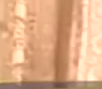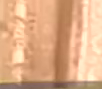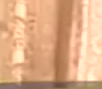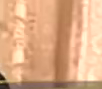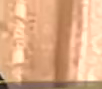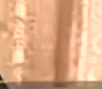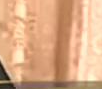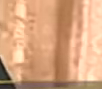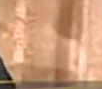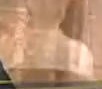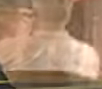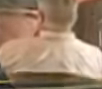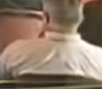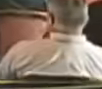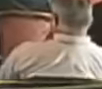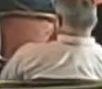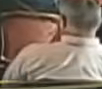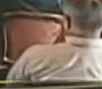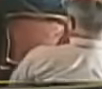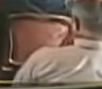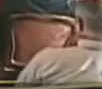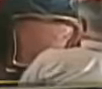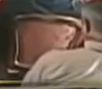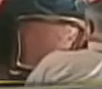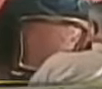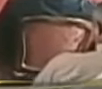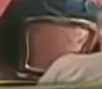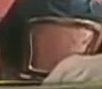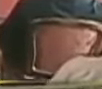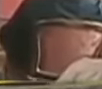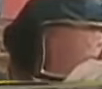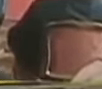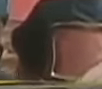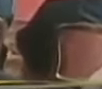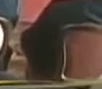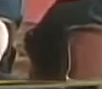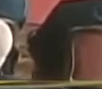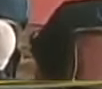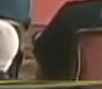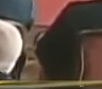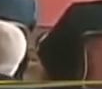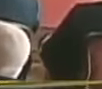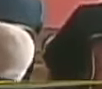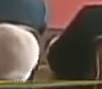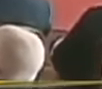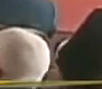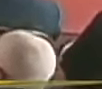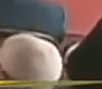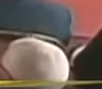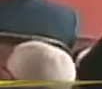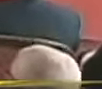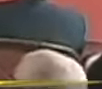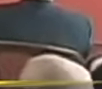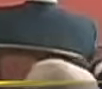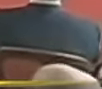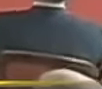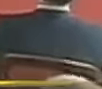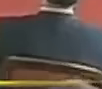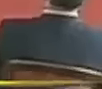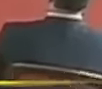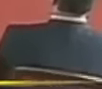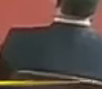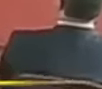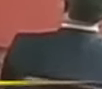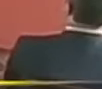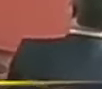Una sola frase, una sola consigna, que logró y ha logrado unificar un solo